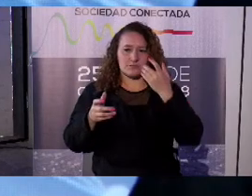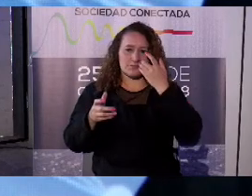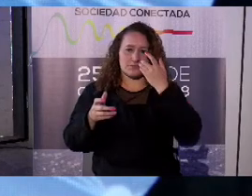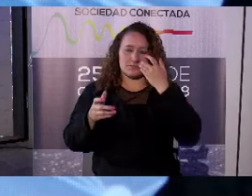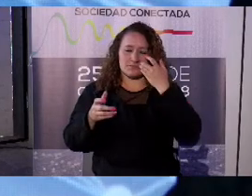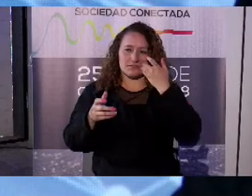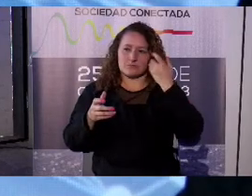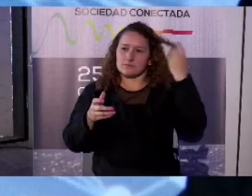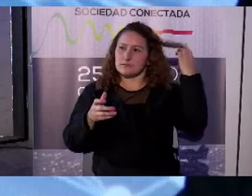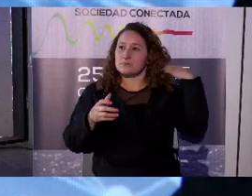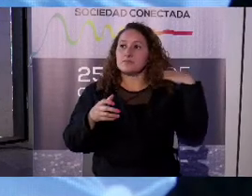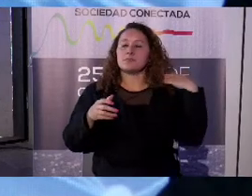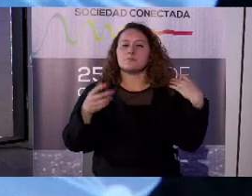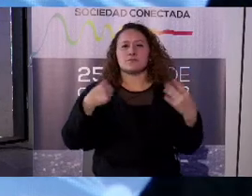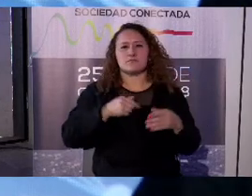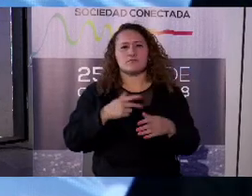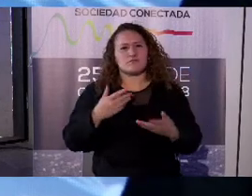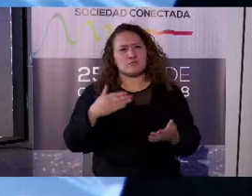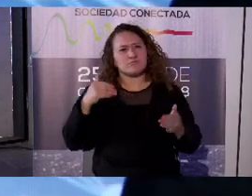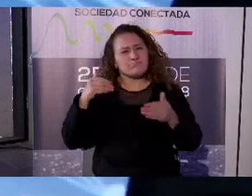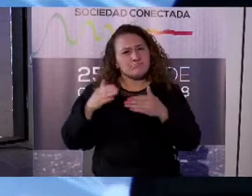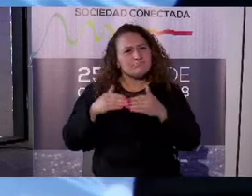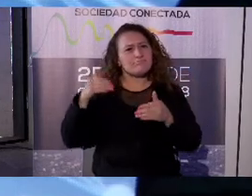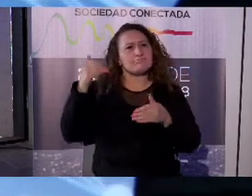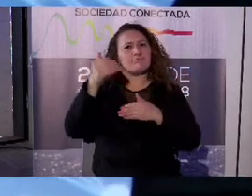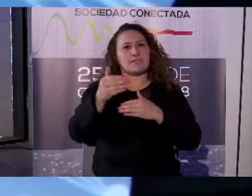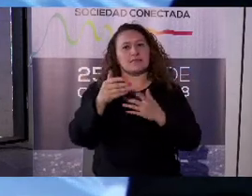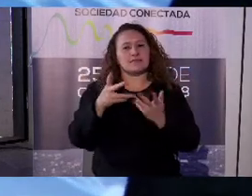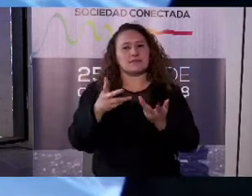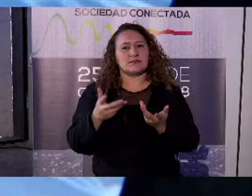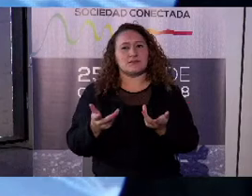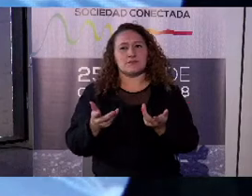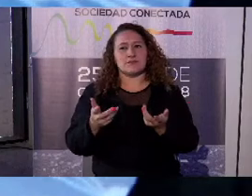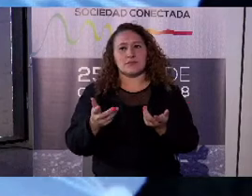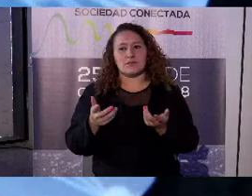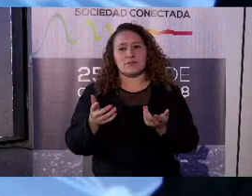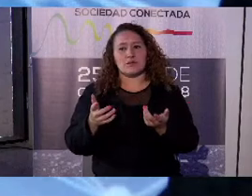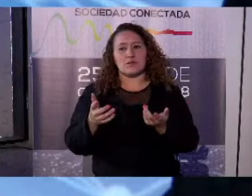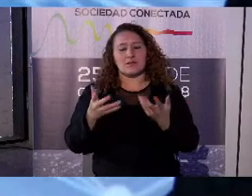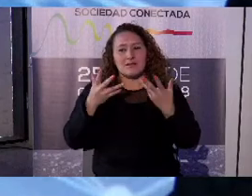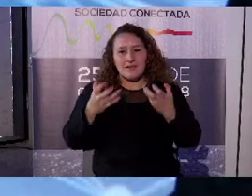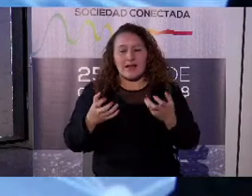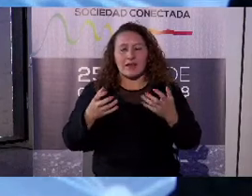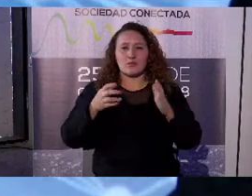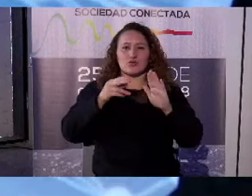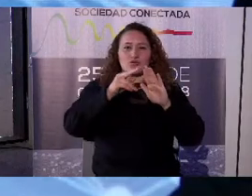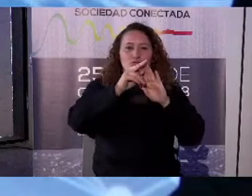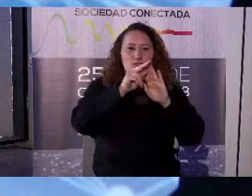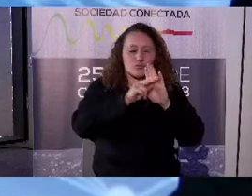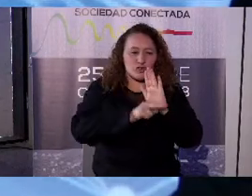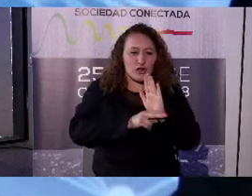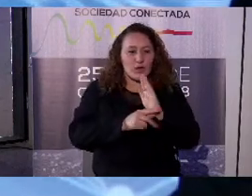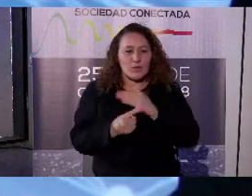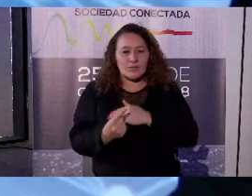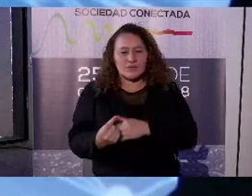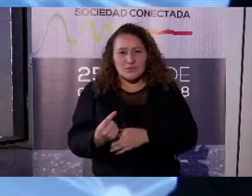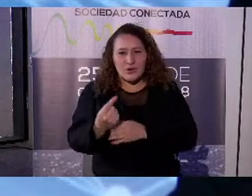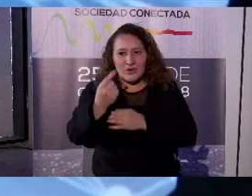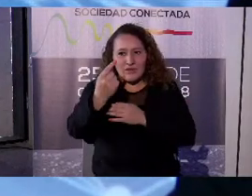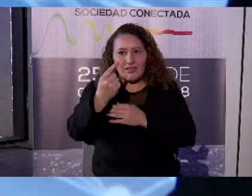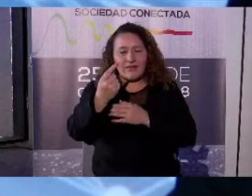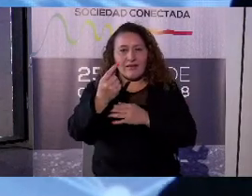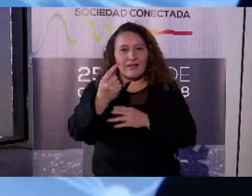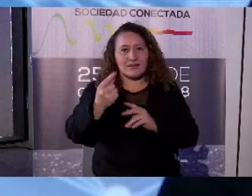allá en el sentido de que quisiéramos más bien armonizar las políticas y los principios con los que estamos gestionando el